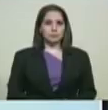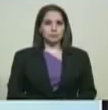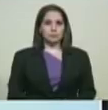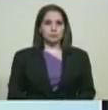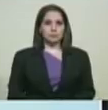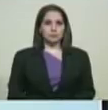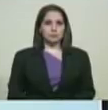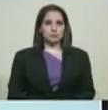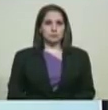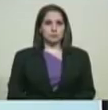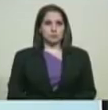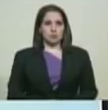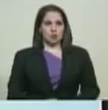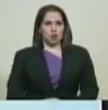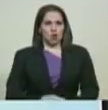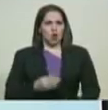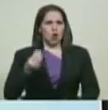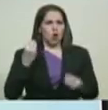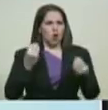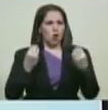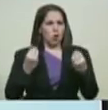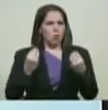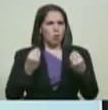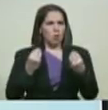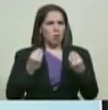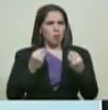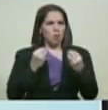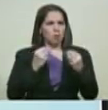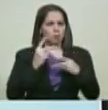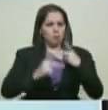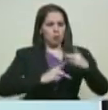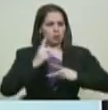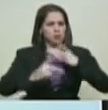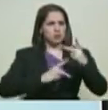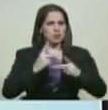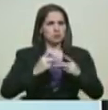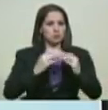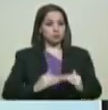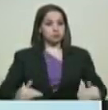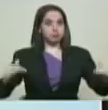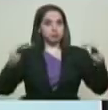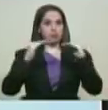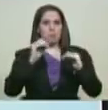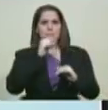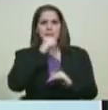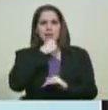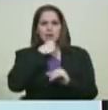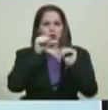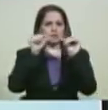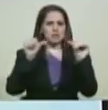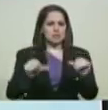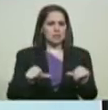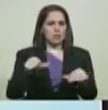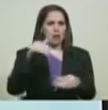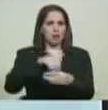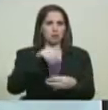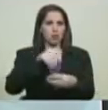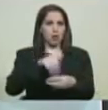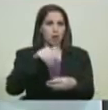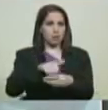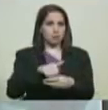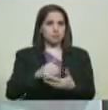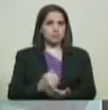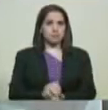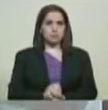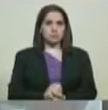siguiendo un proceso de superación de un viejo sistema electoral muy corrompido